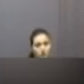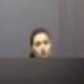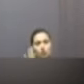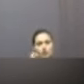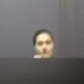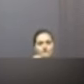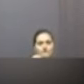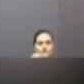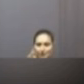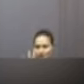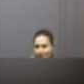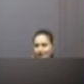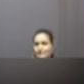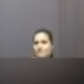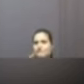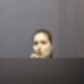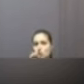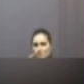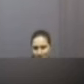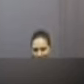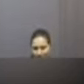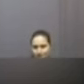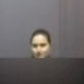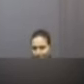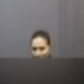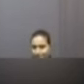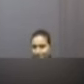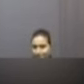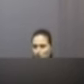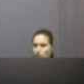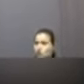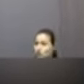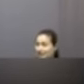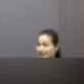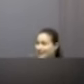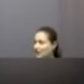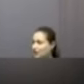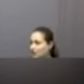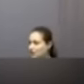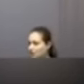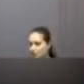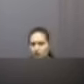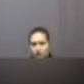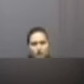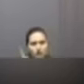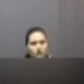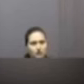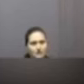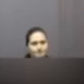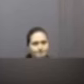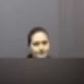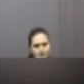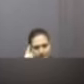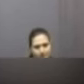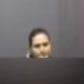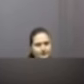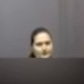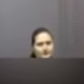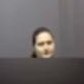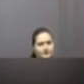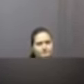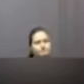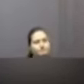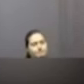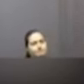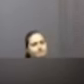reforma fiscal para su sector no quería reforma fiscal el turismo no quería zona franca No quería los productores de alcohol no